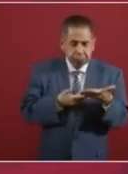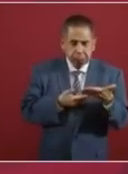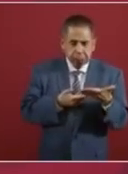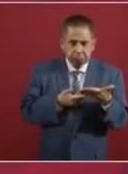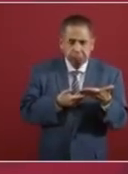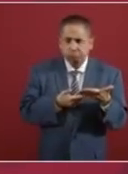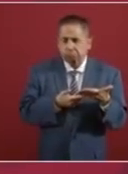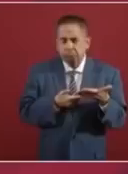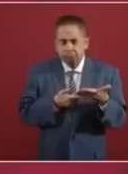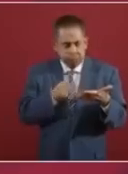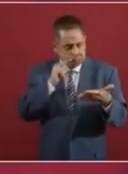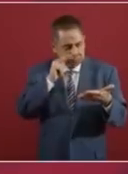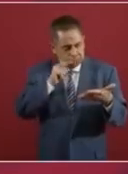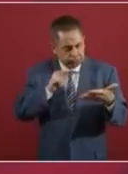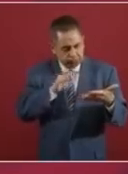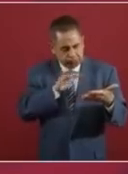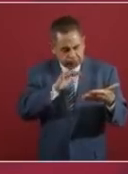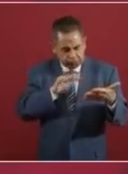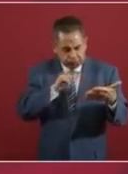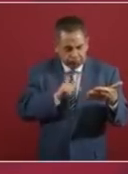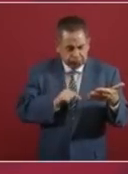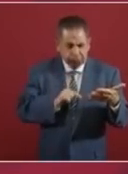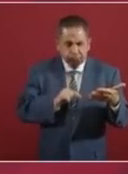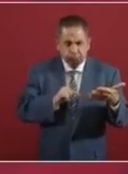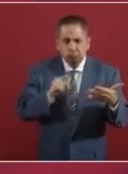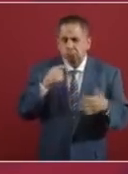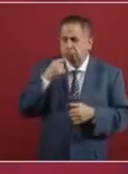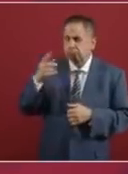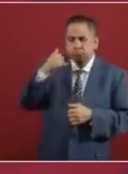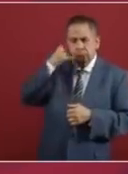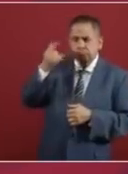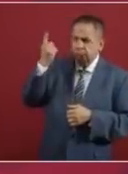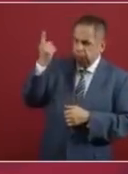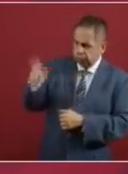después de que la leí, le di instrucciones